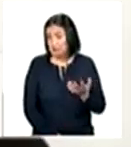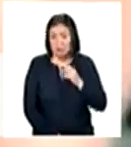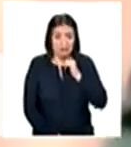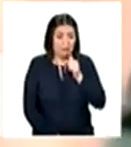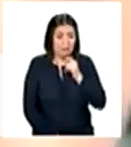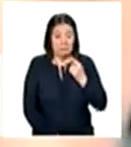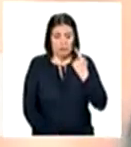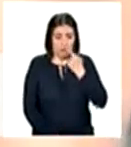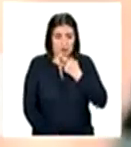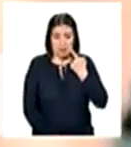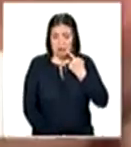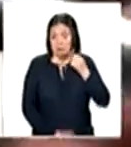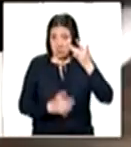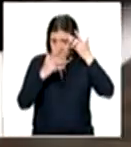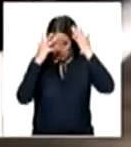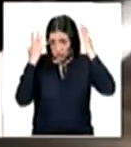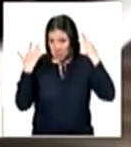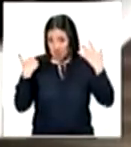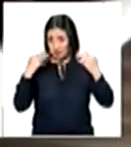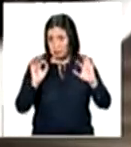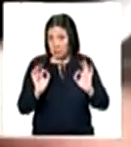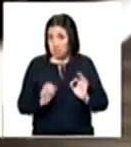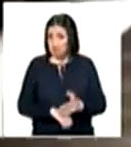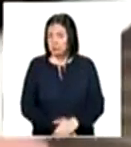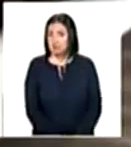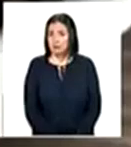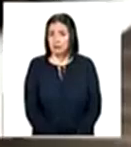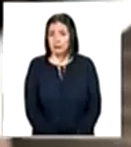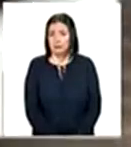Los labios y el cabello.